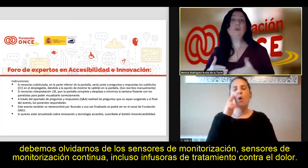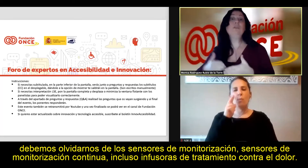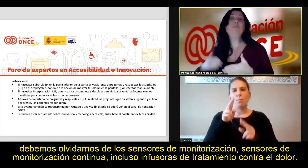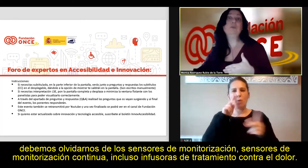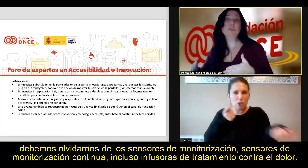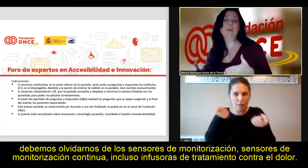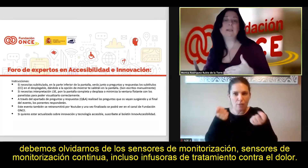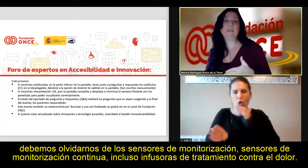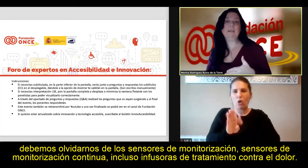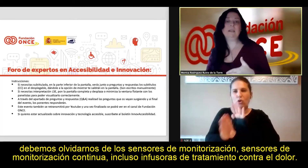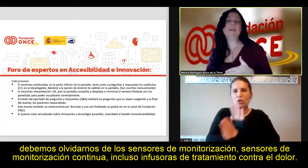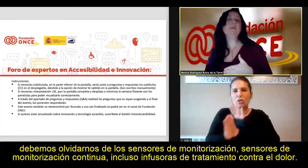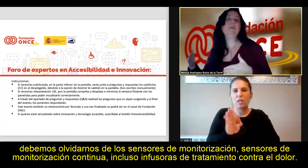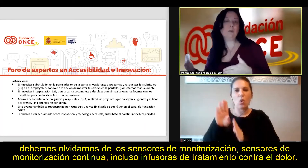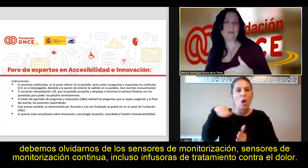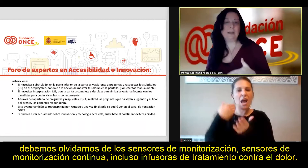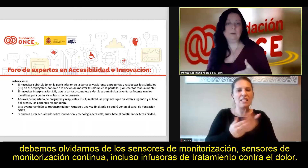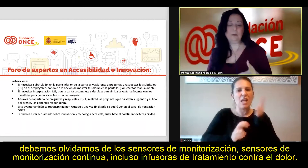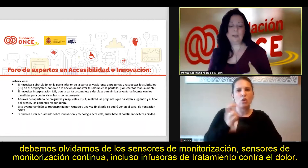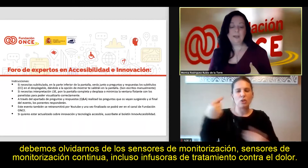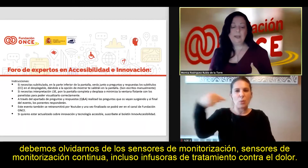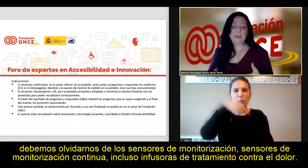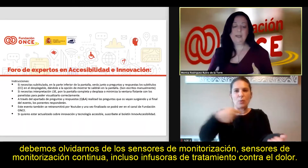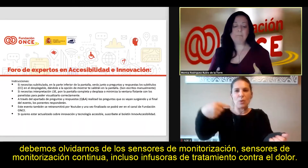incluso infusoras de tratamiento contra el dolor.